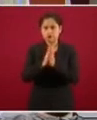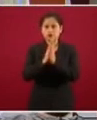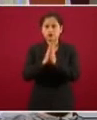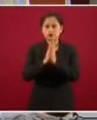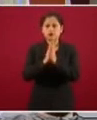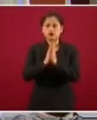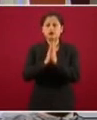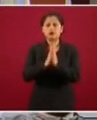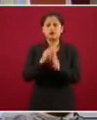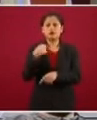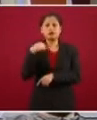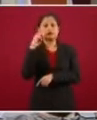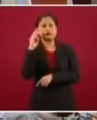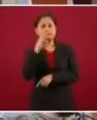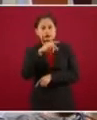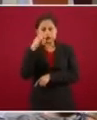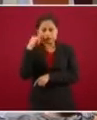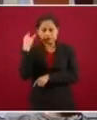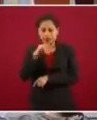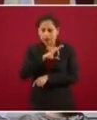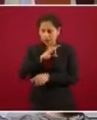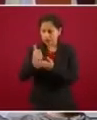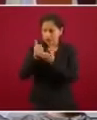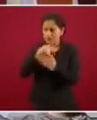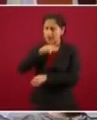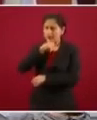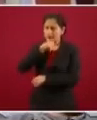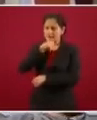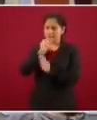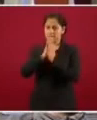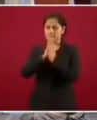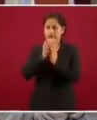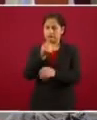a ser larguita, si no voy a acabar con tortícolis.